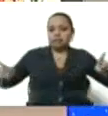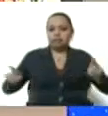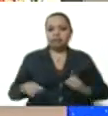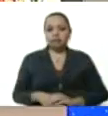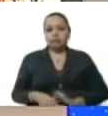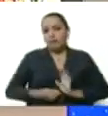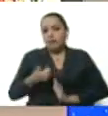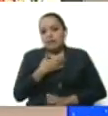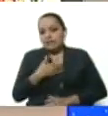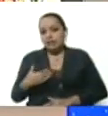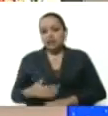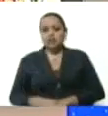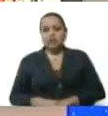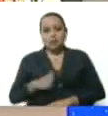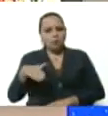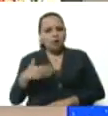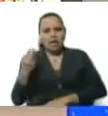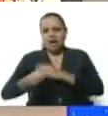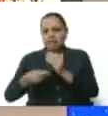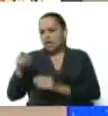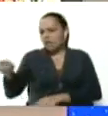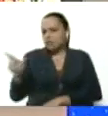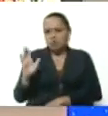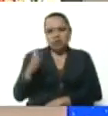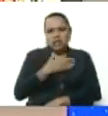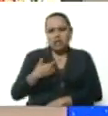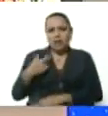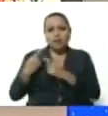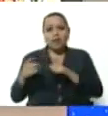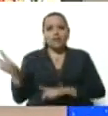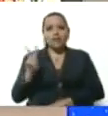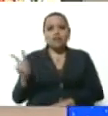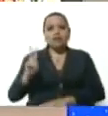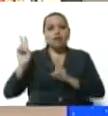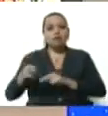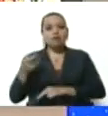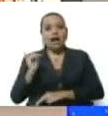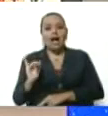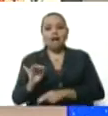que quieran. Ellos pueden hacer lo que quieran, pero Venezuela